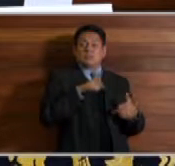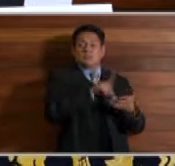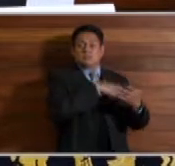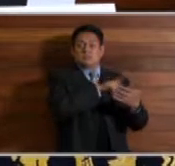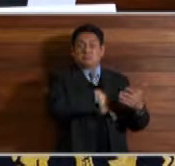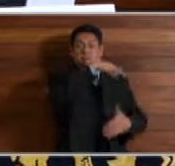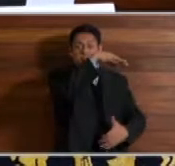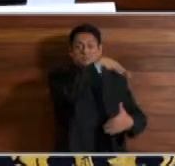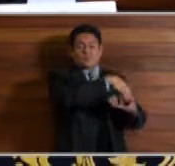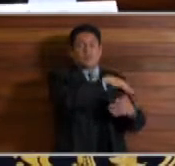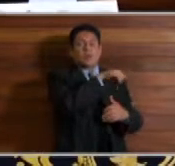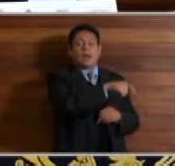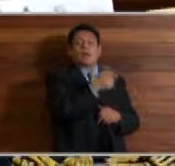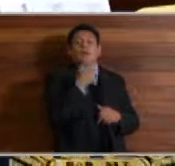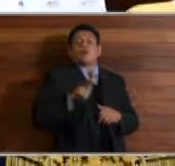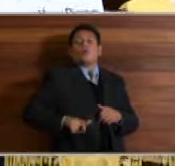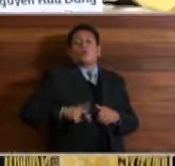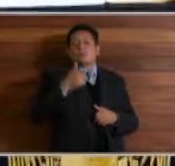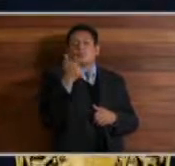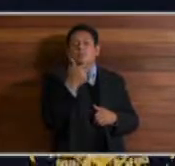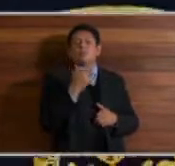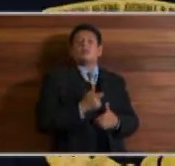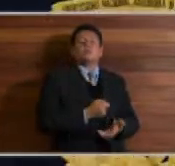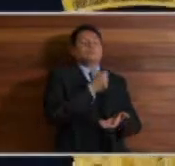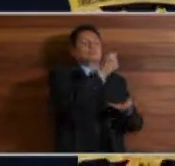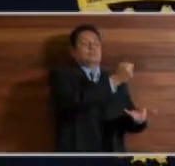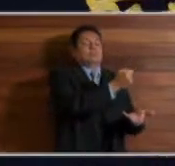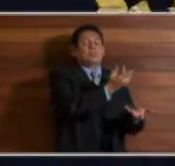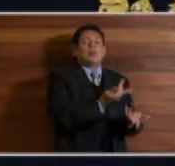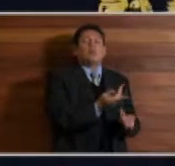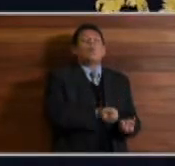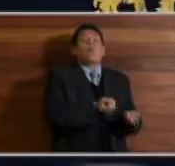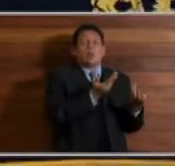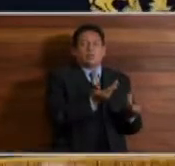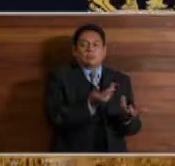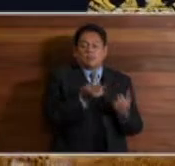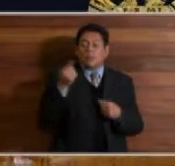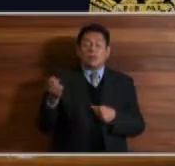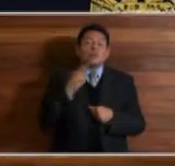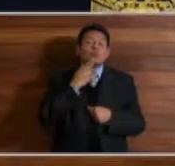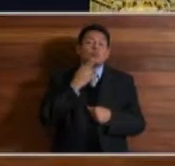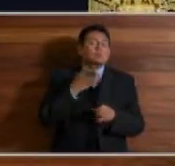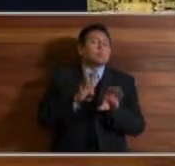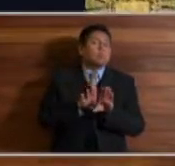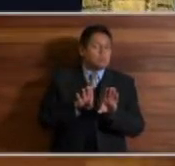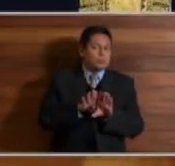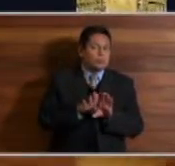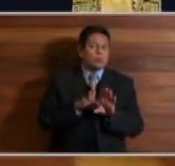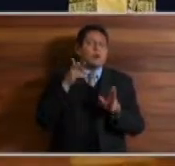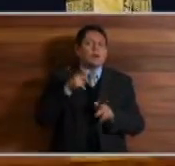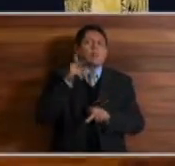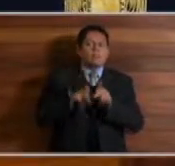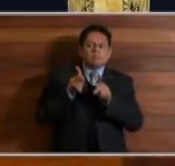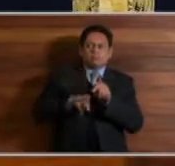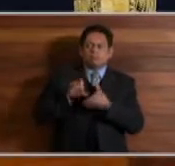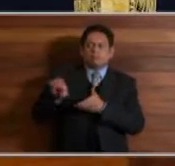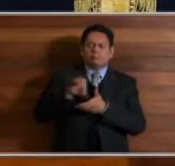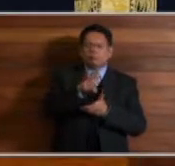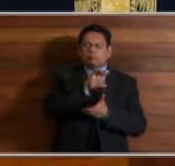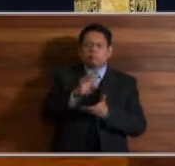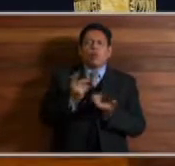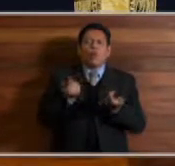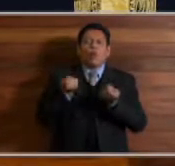utiliza y a través de qué mecanismo institucional para distribuirlo y para